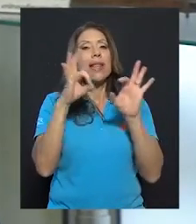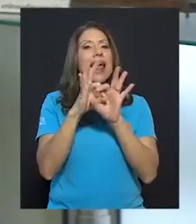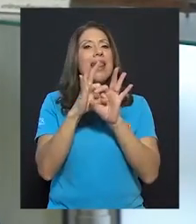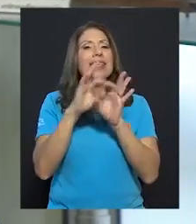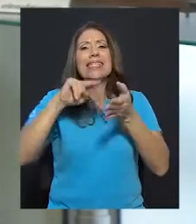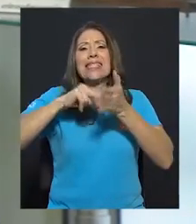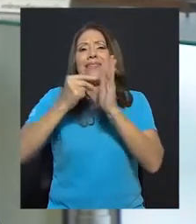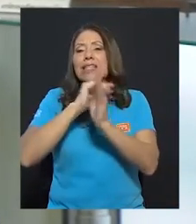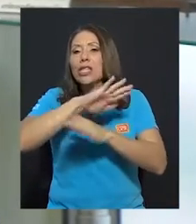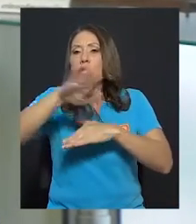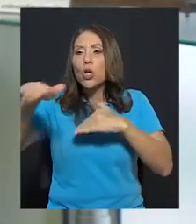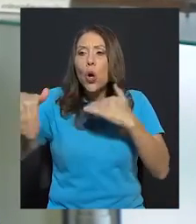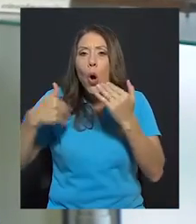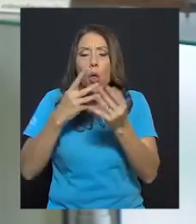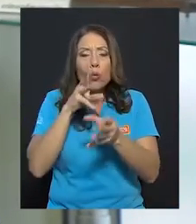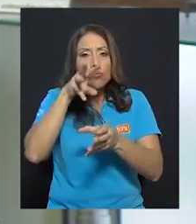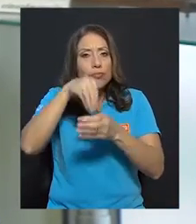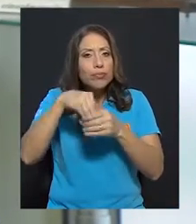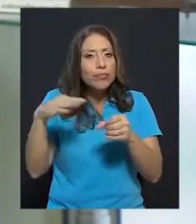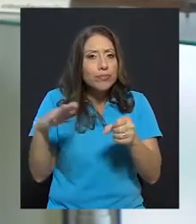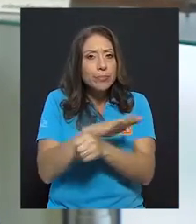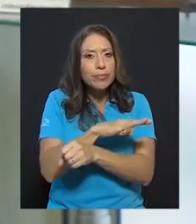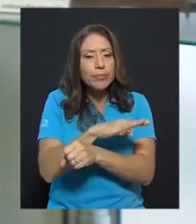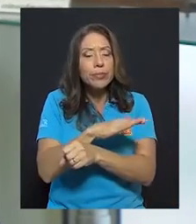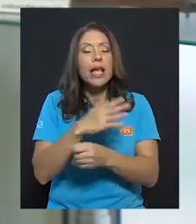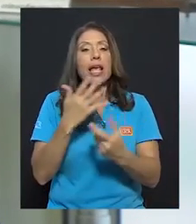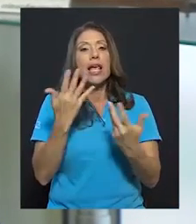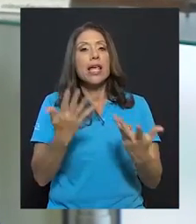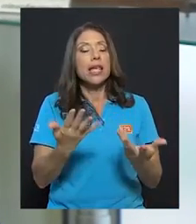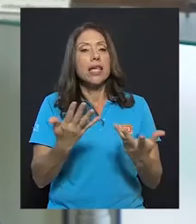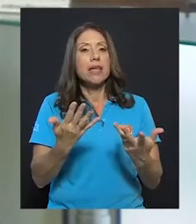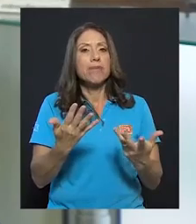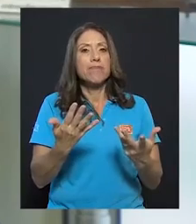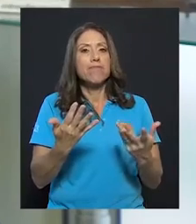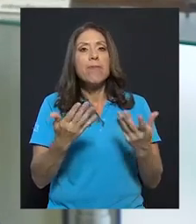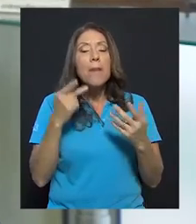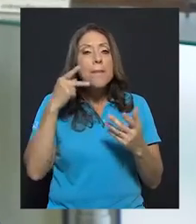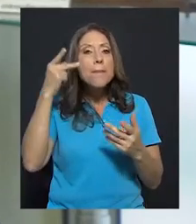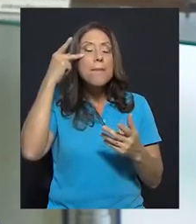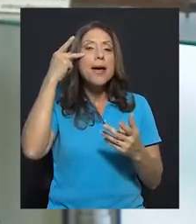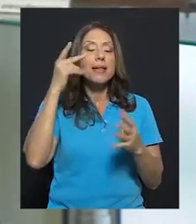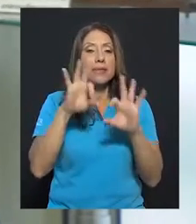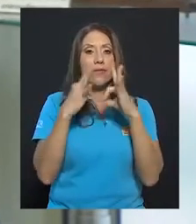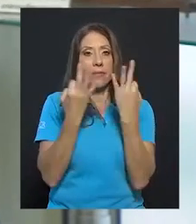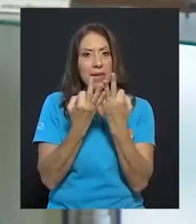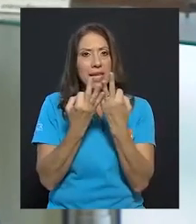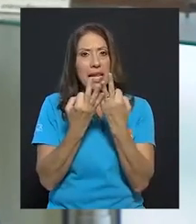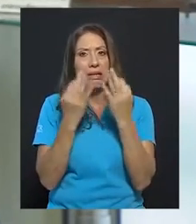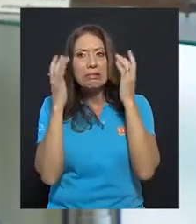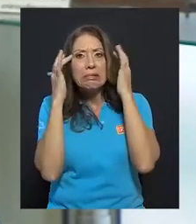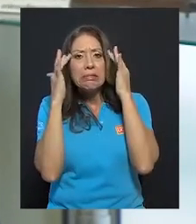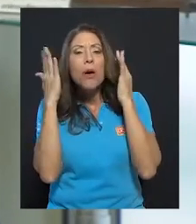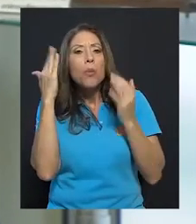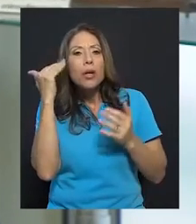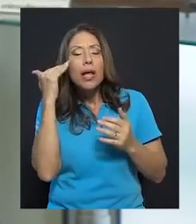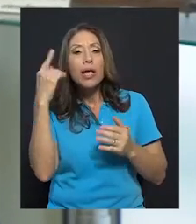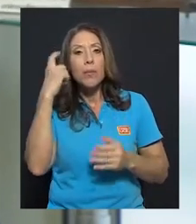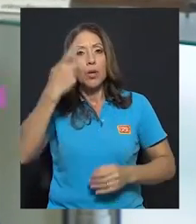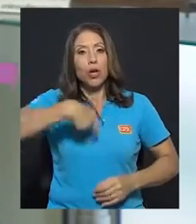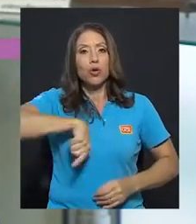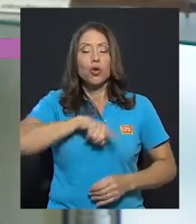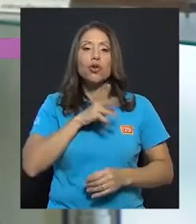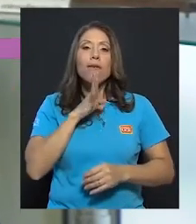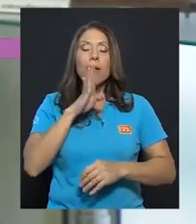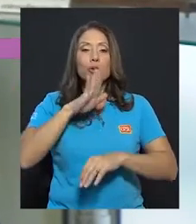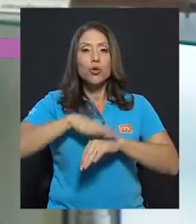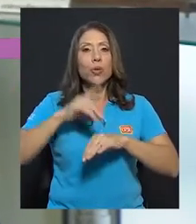todo. Y de hecho que una gran preocupación de padres y madres de familia es que cuando hablamos de